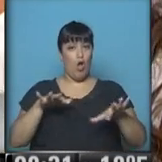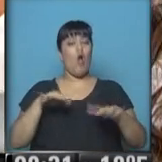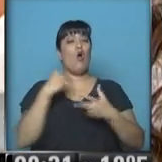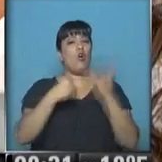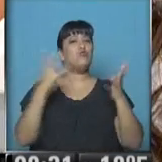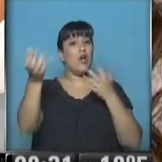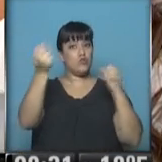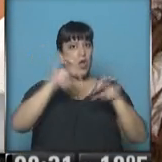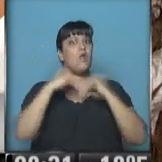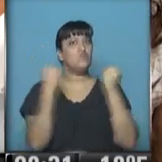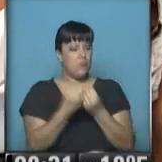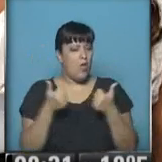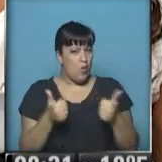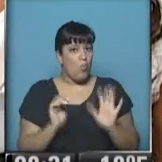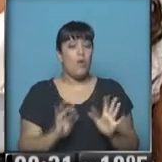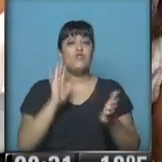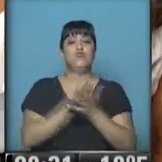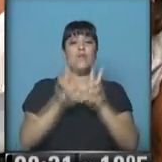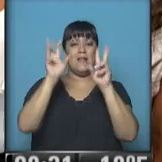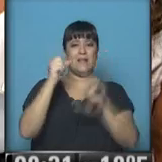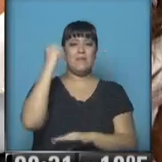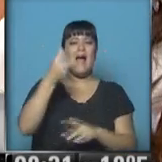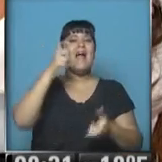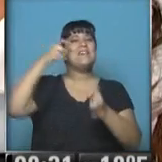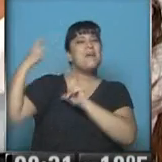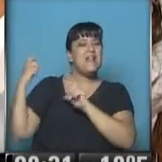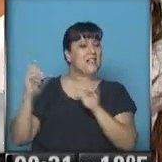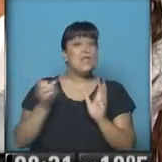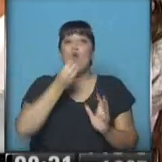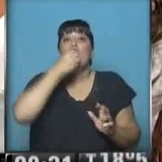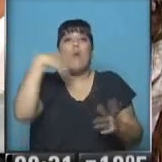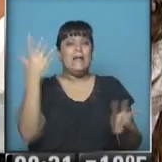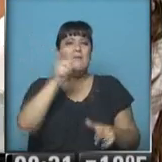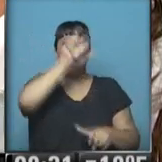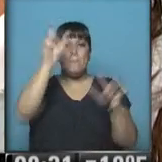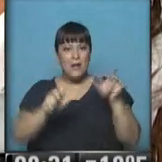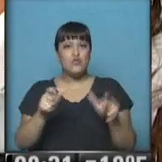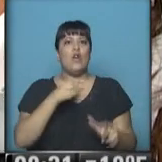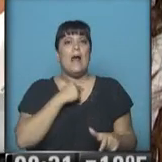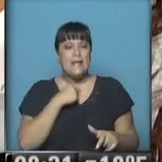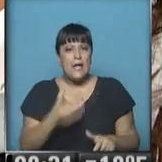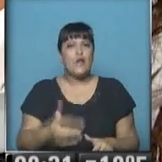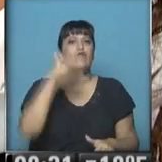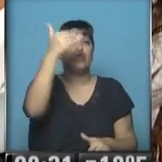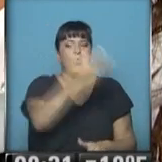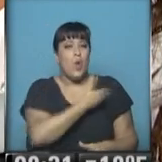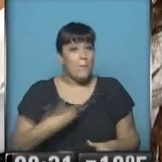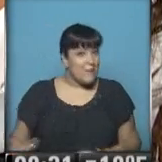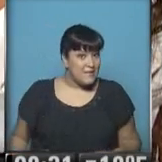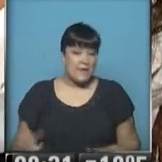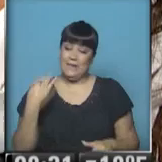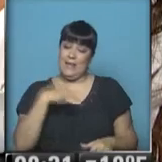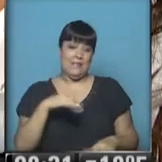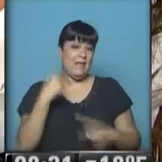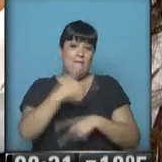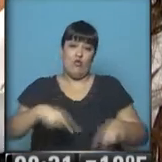idea el tema económico experiencia que que debe tener cualquiera que aspire a gobernar nada menos que un país que fue gobernado por por